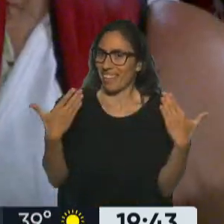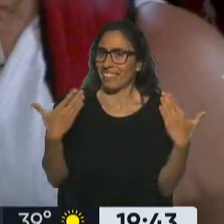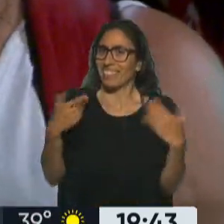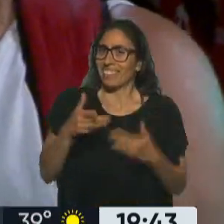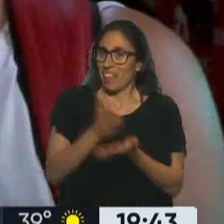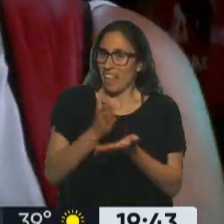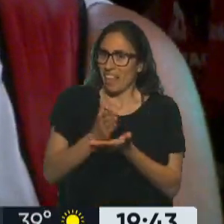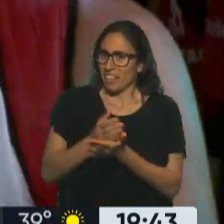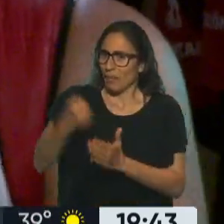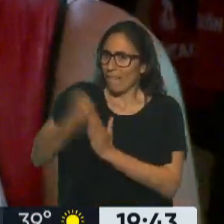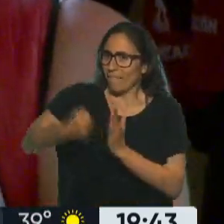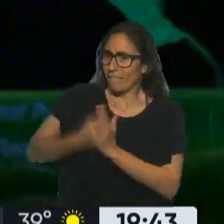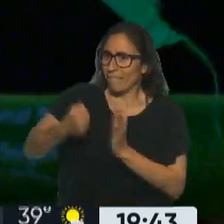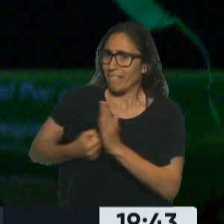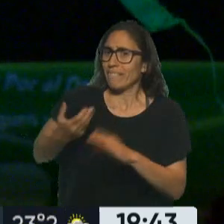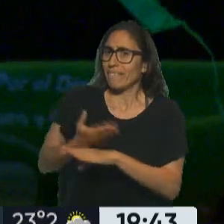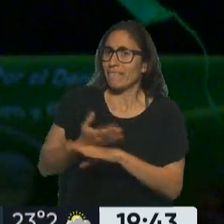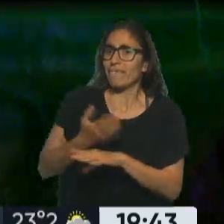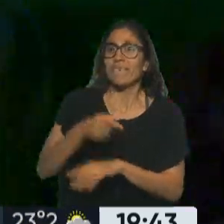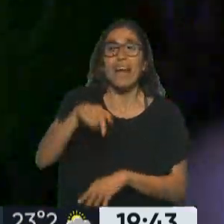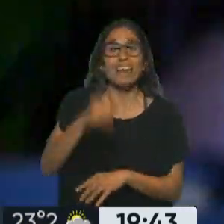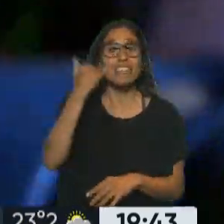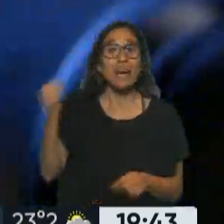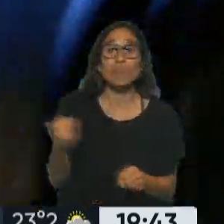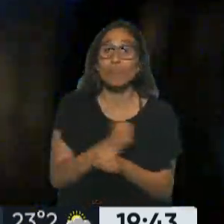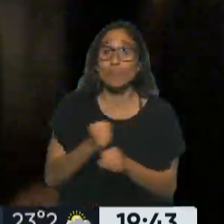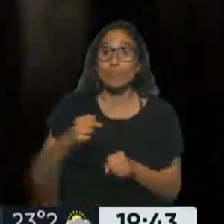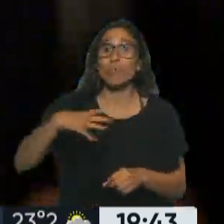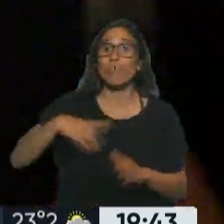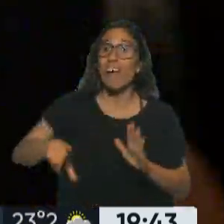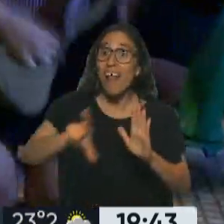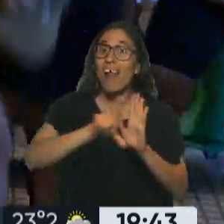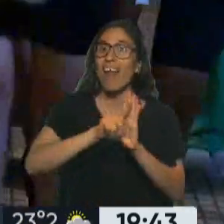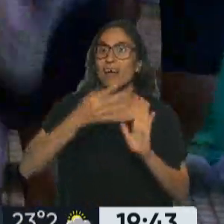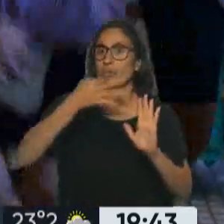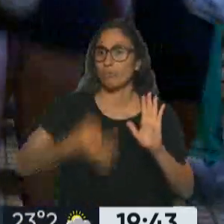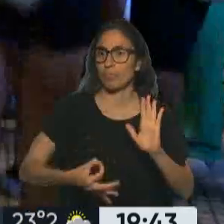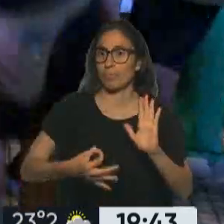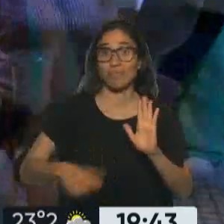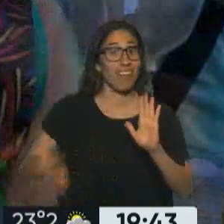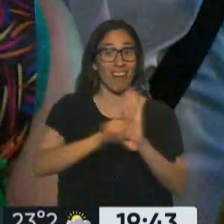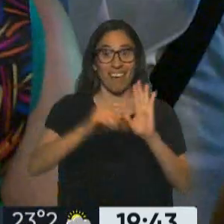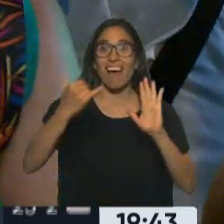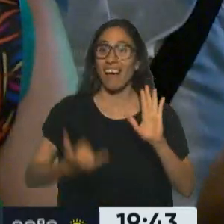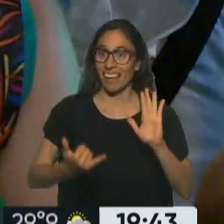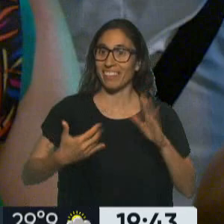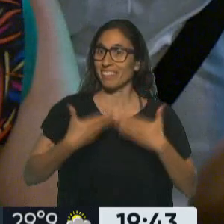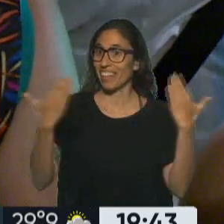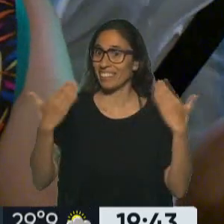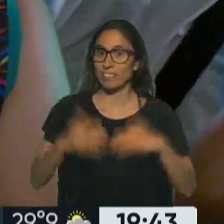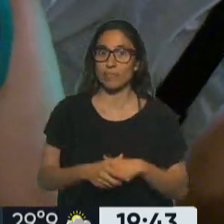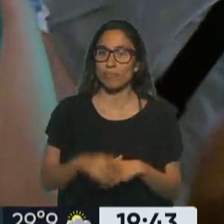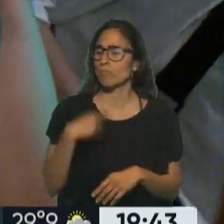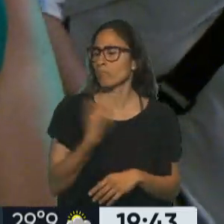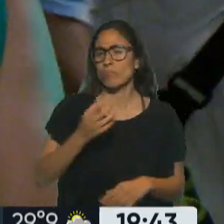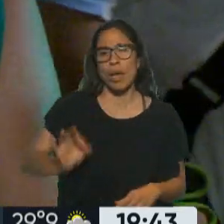y ahora lo que queda es que se aplique la ley y Es legal o sea estamos muy felices hace muchísimos años que venimos peleando